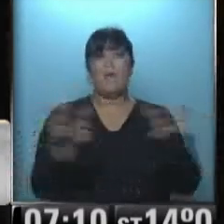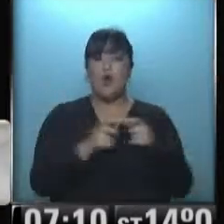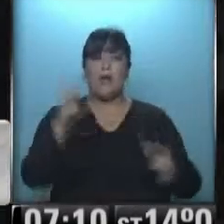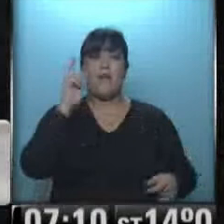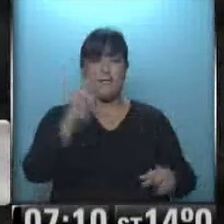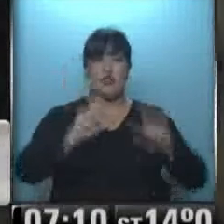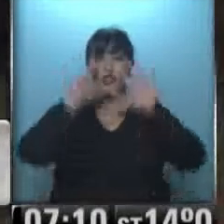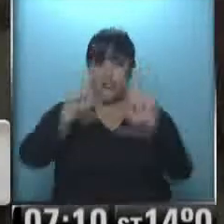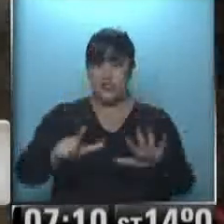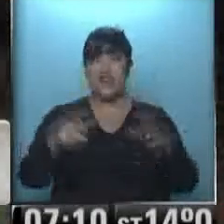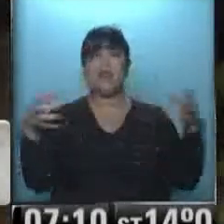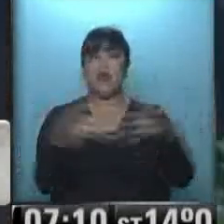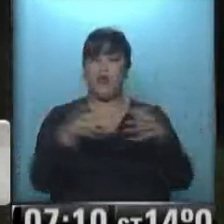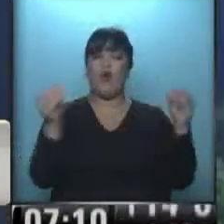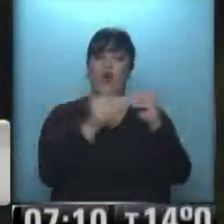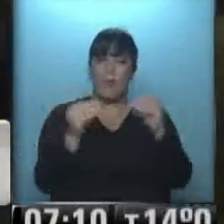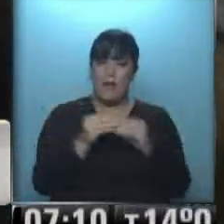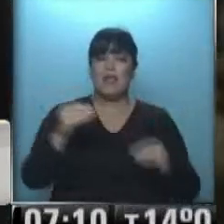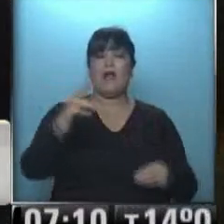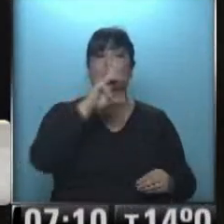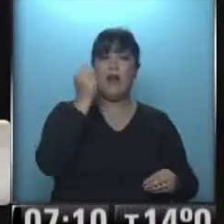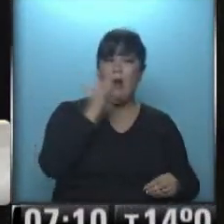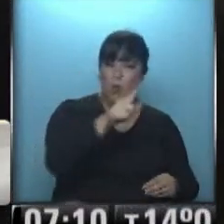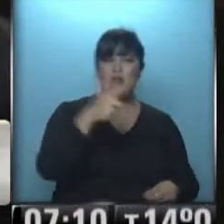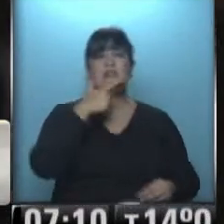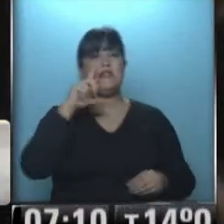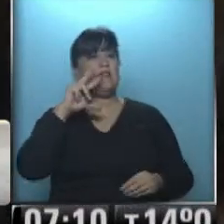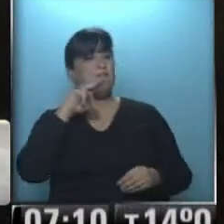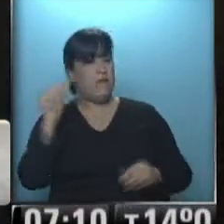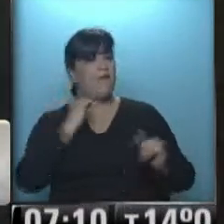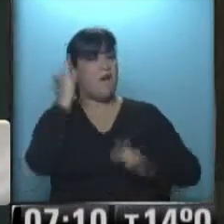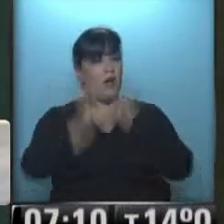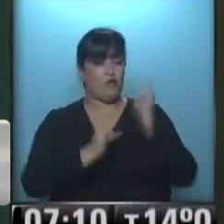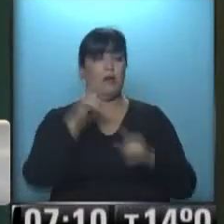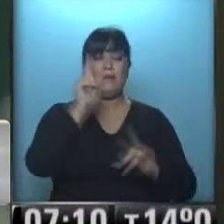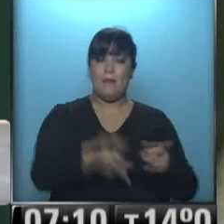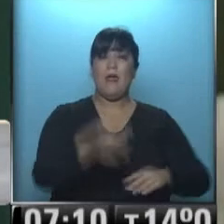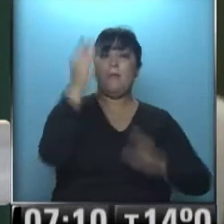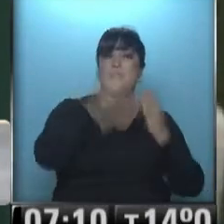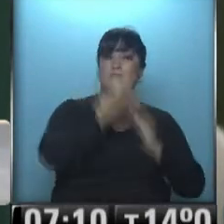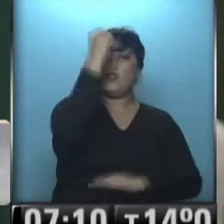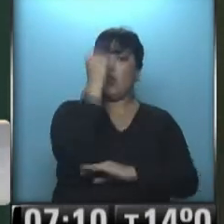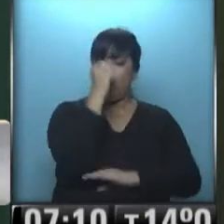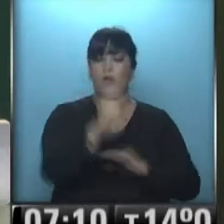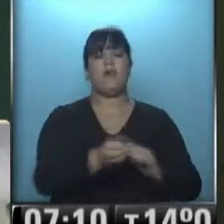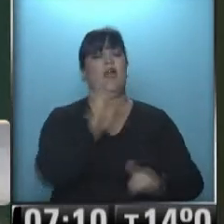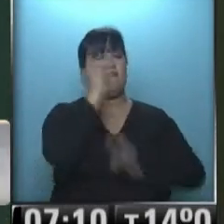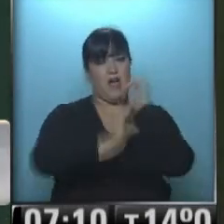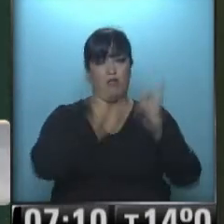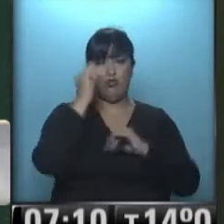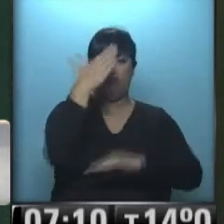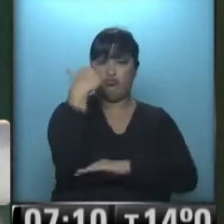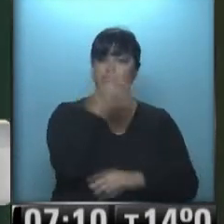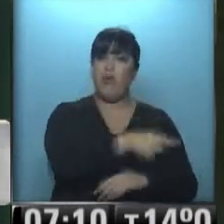nuestros compañeros, con Raúl de la Torre, con Silvia Fernández. Sí, bueno, y el ministro de Economía va a dar declaraciones